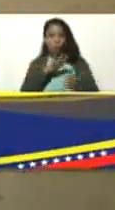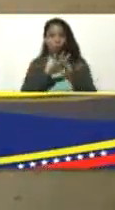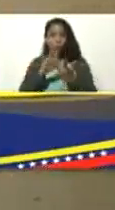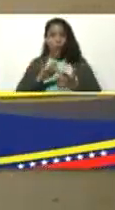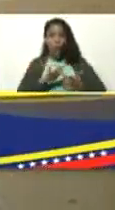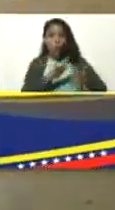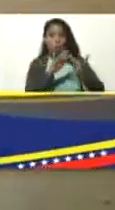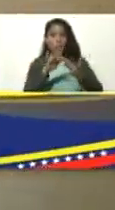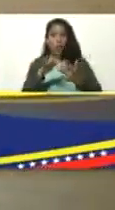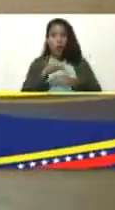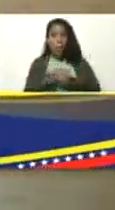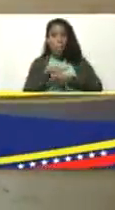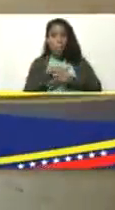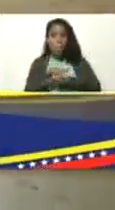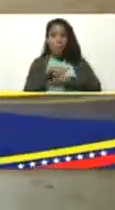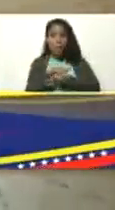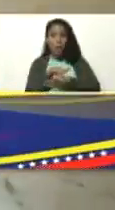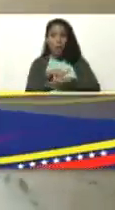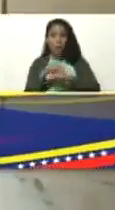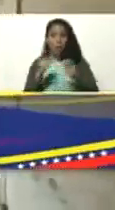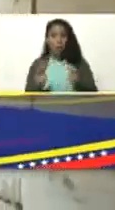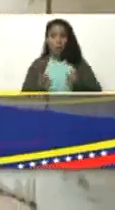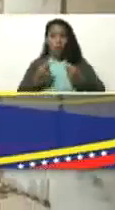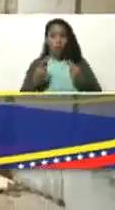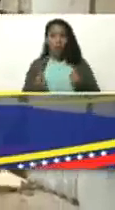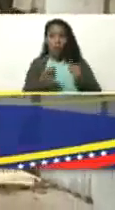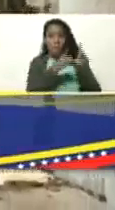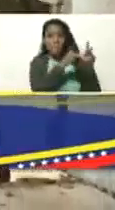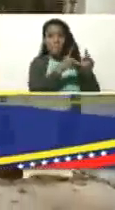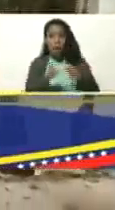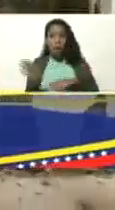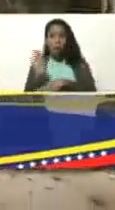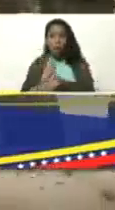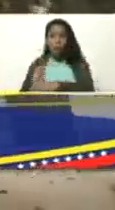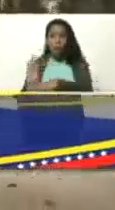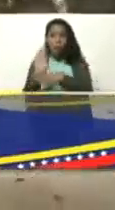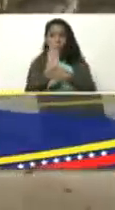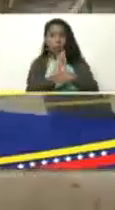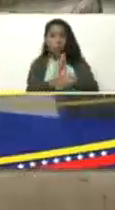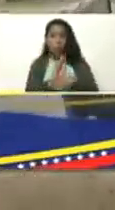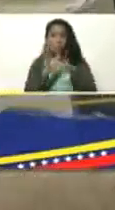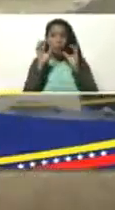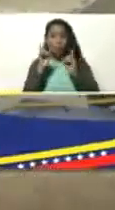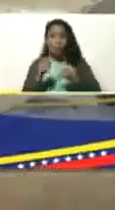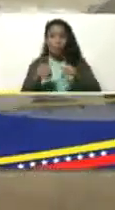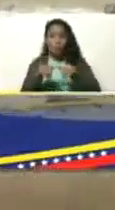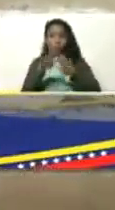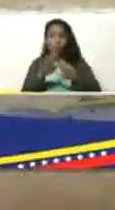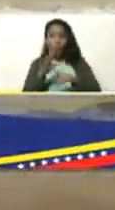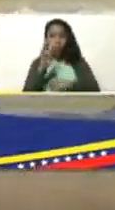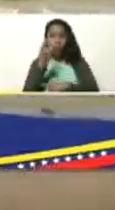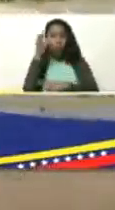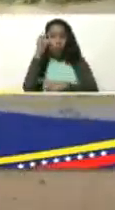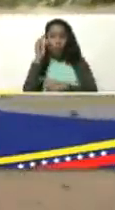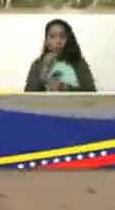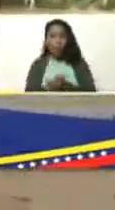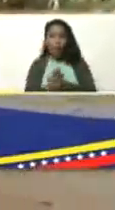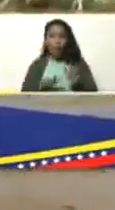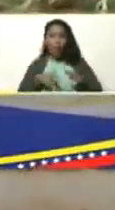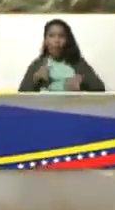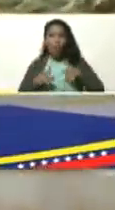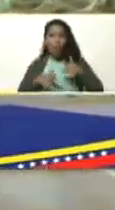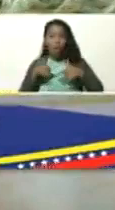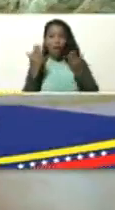con el ministro y activamos planes de prevención. Decidimos suspender durante 2 días las